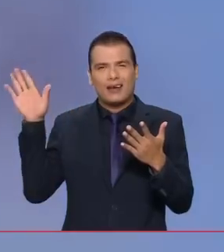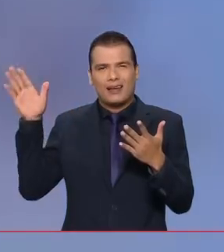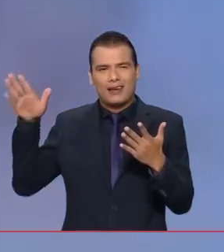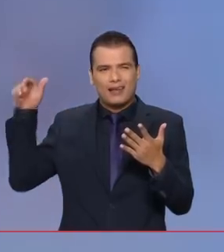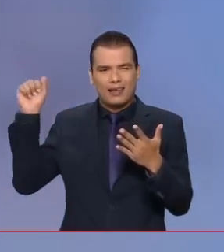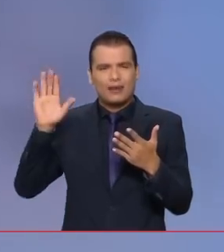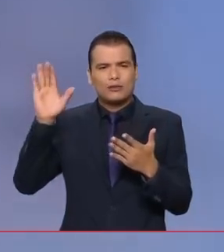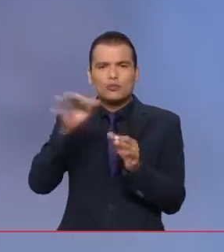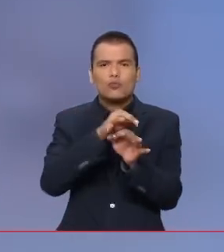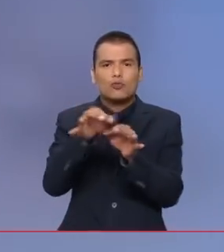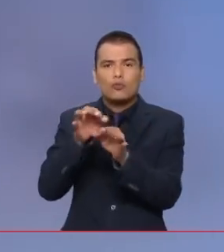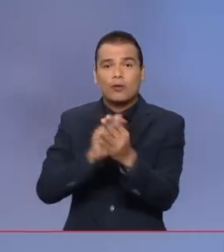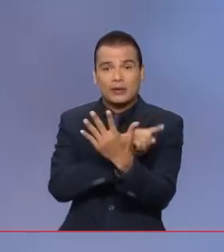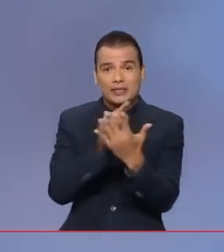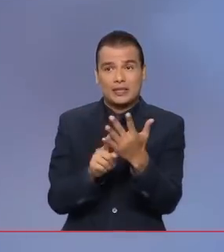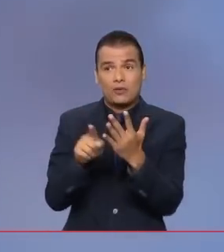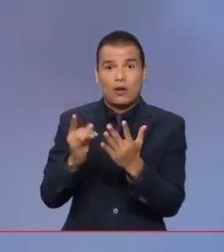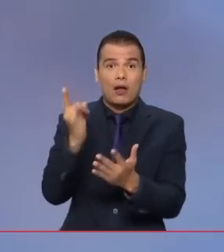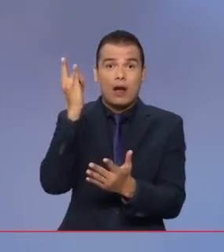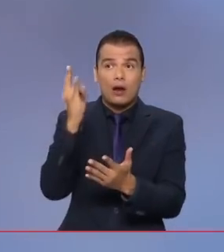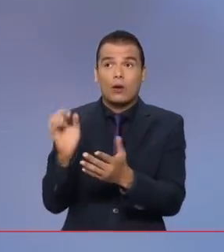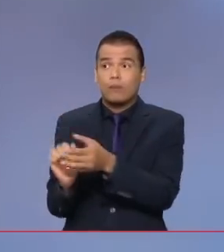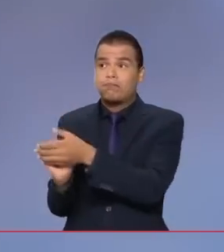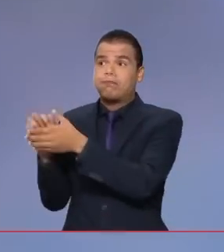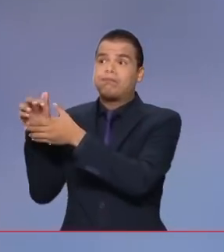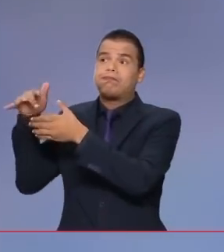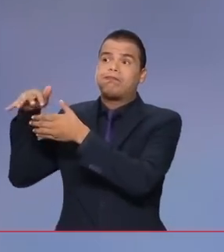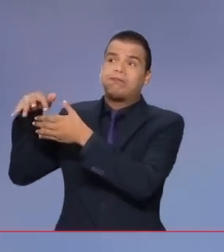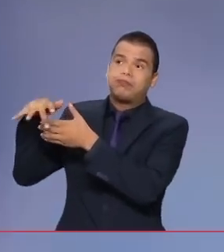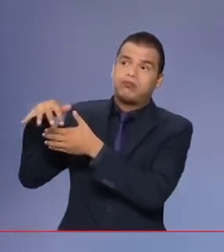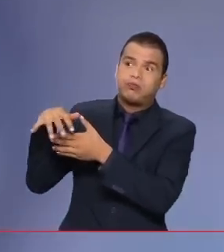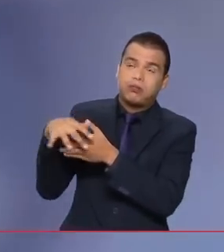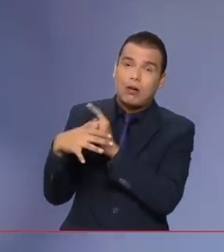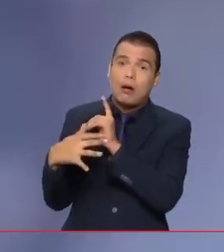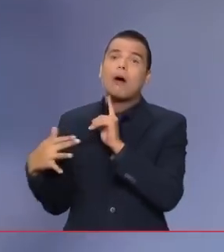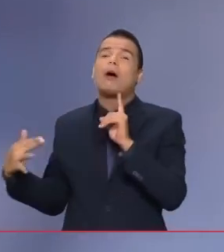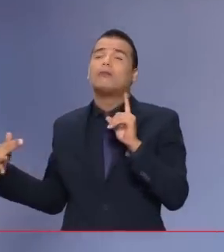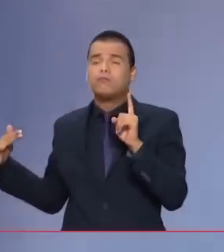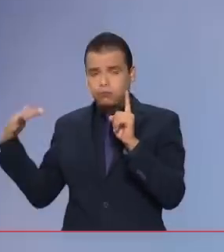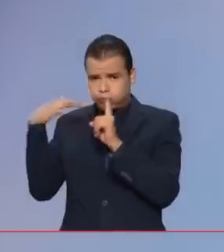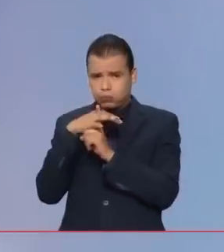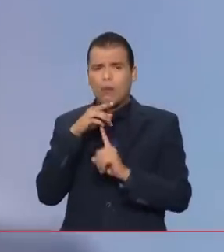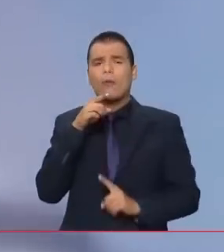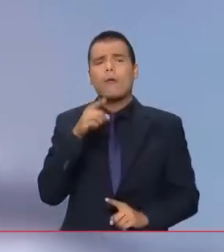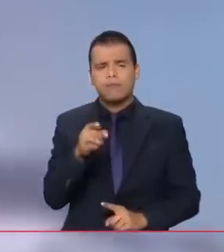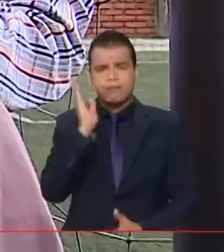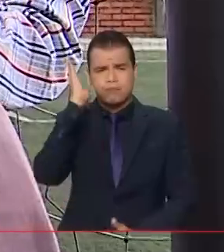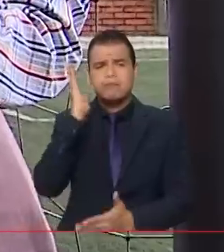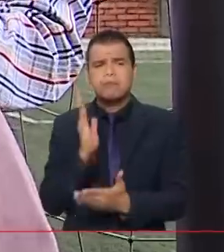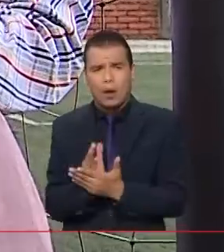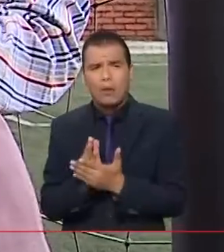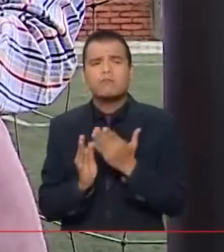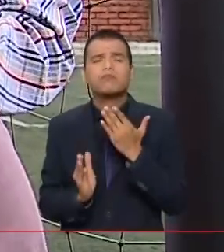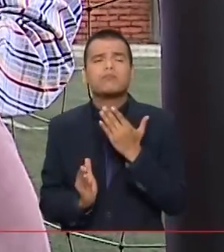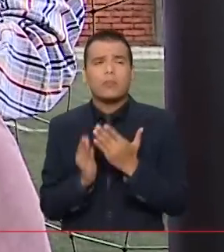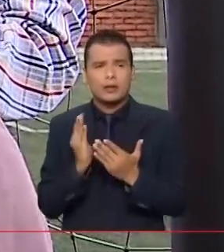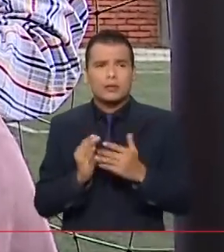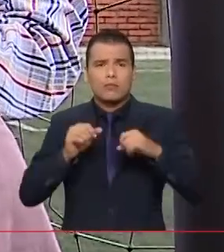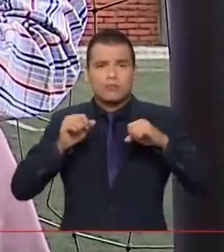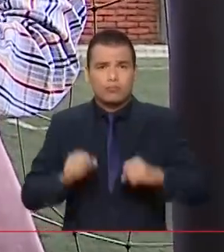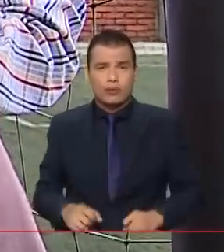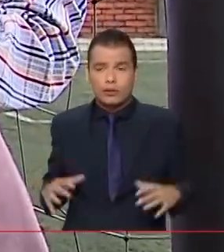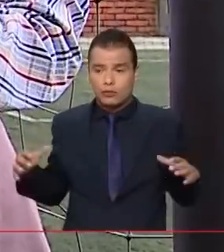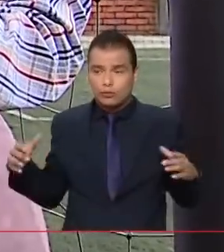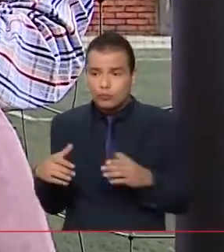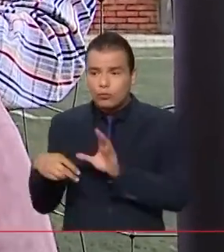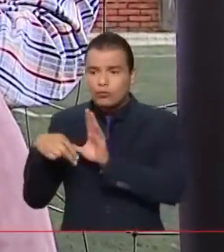poblaciones podrían experimentar. Nosotros venimos haciendo ya unos comités de gestión de riesgo a nivel departamental, en donde venimos